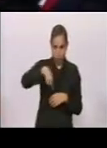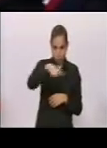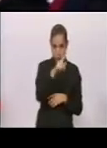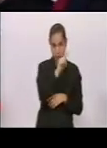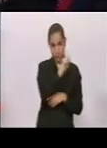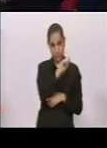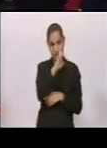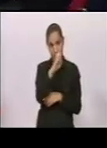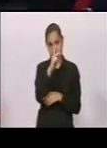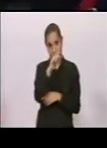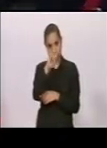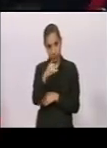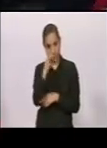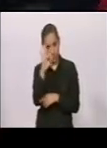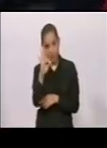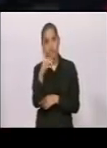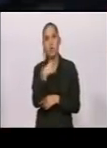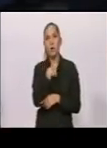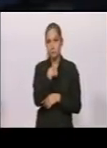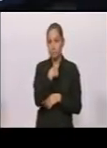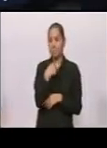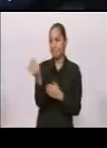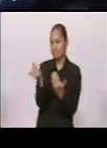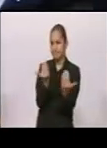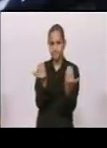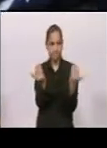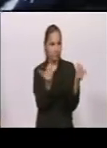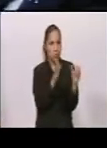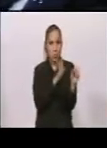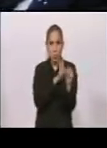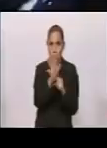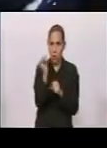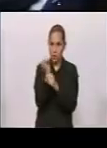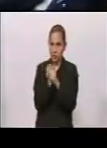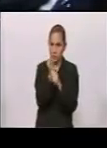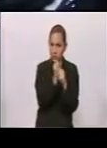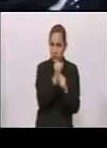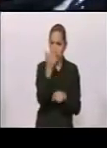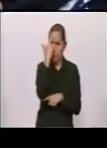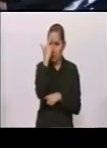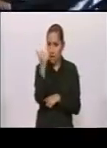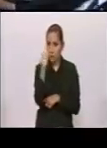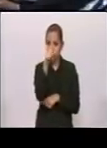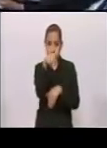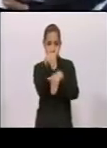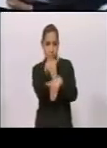de ellas le asistía la razón, según las reglas del derecho